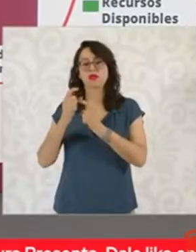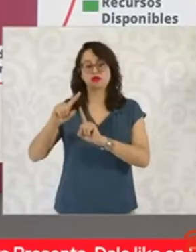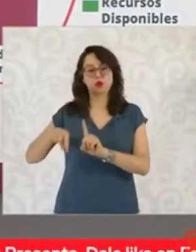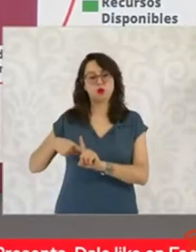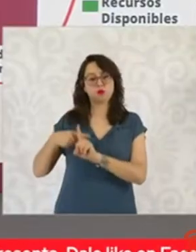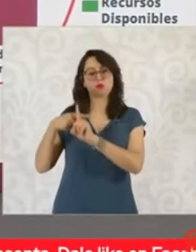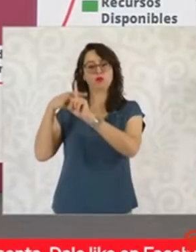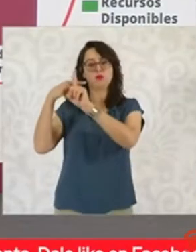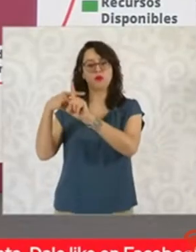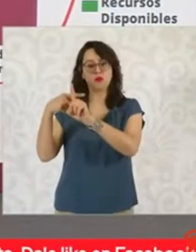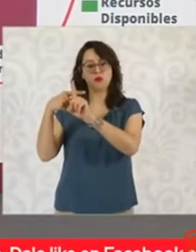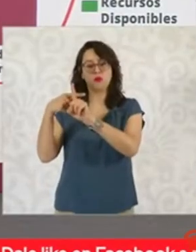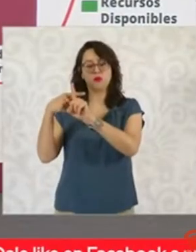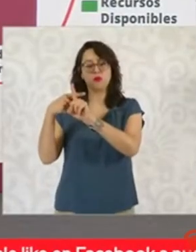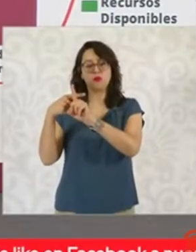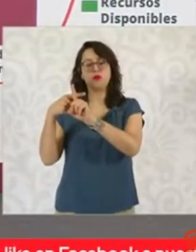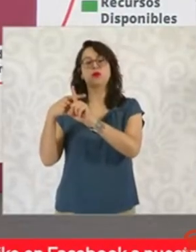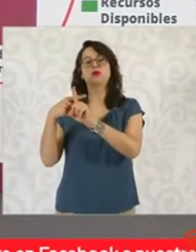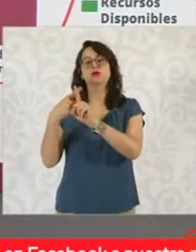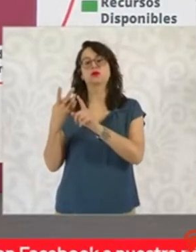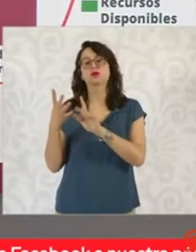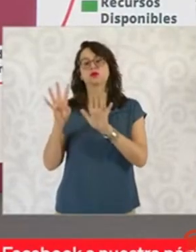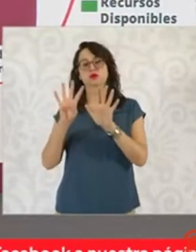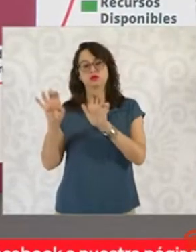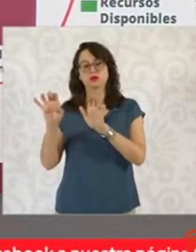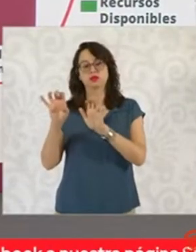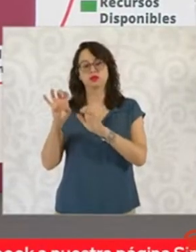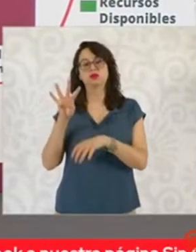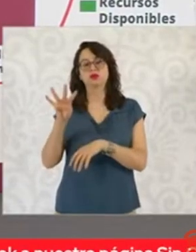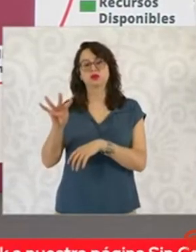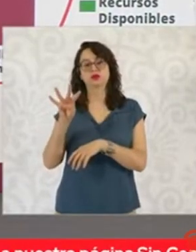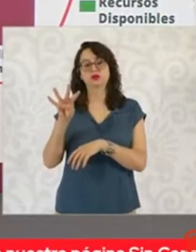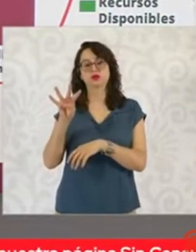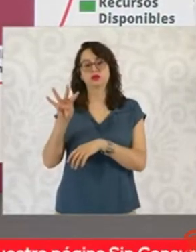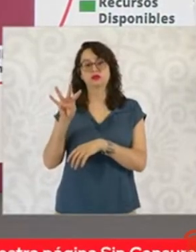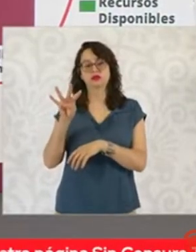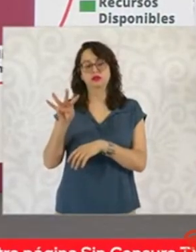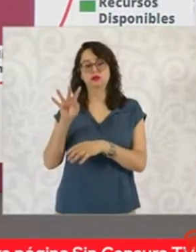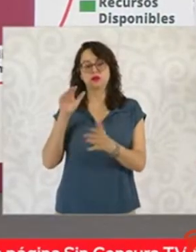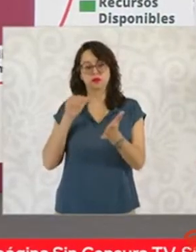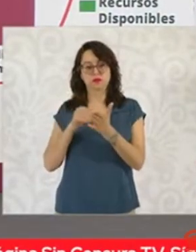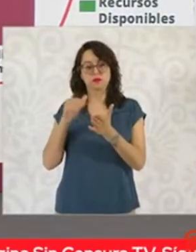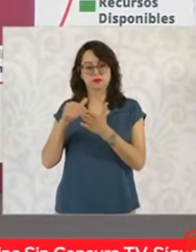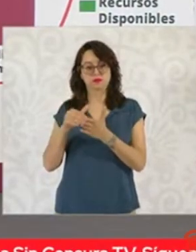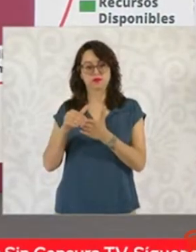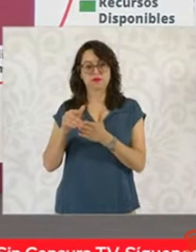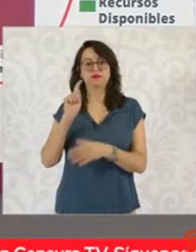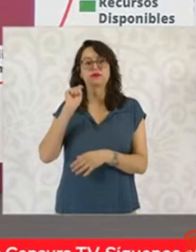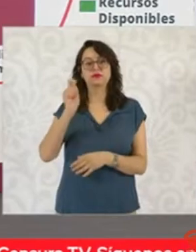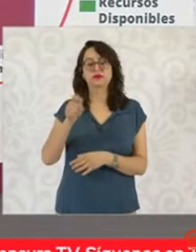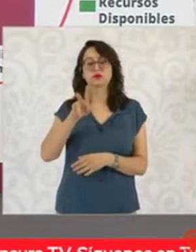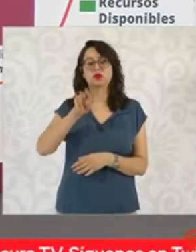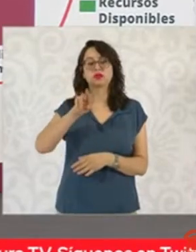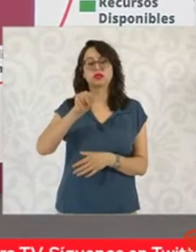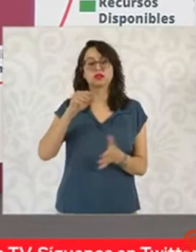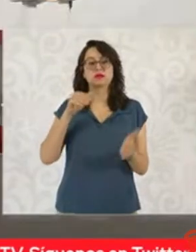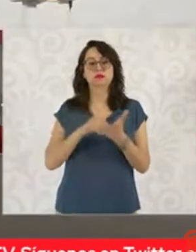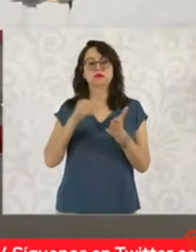recurso pasó de 840 a 916, casi 80,000 millones de pesos